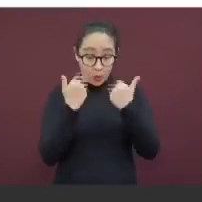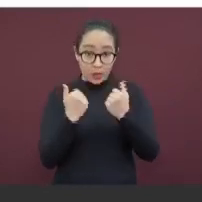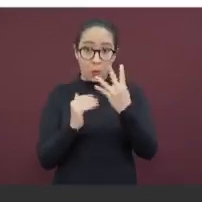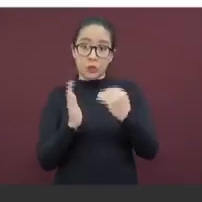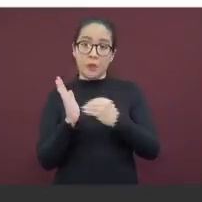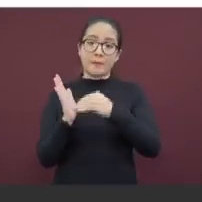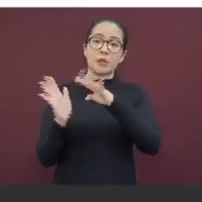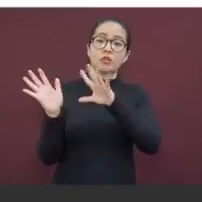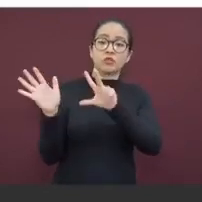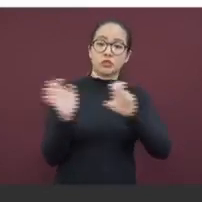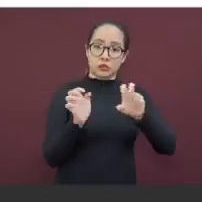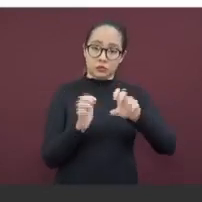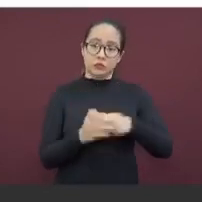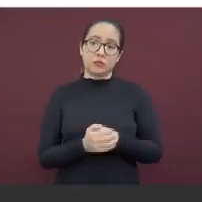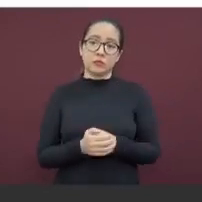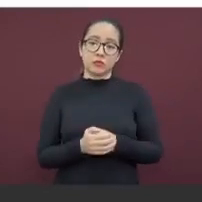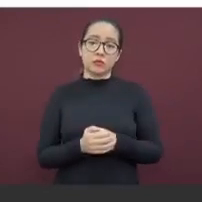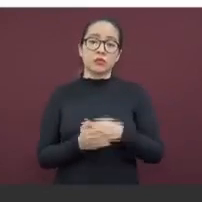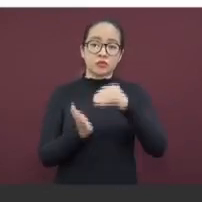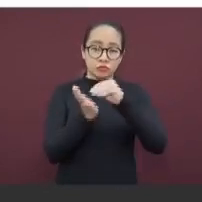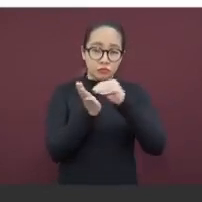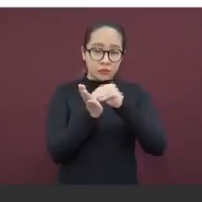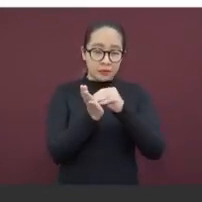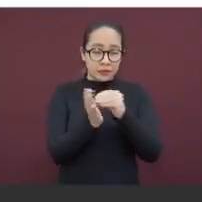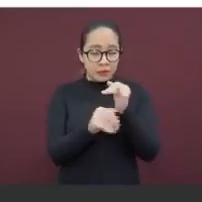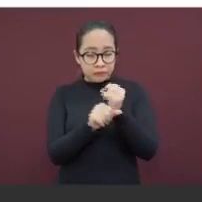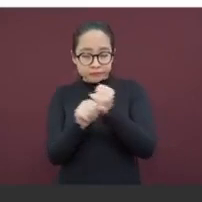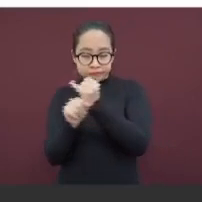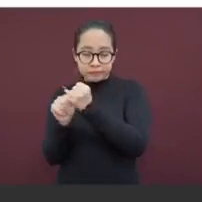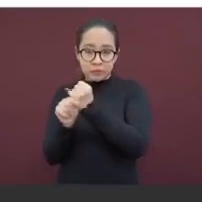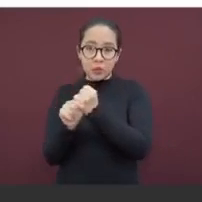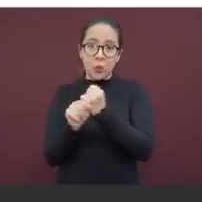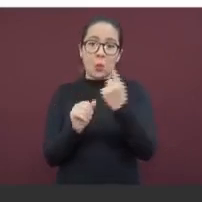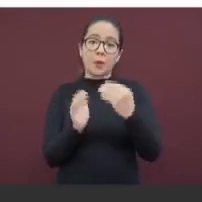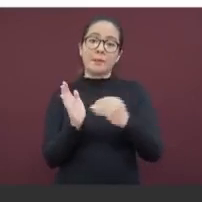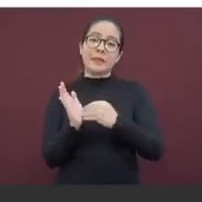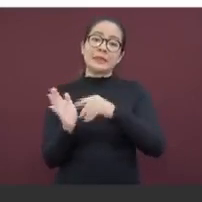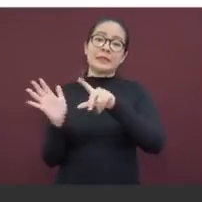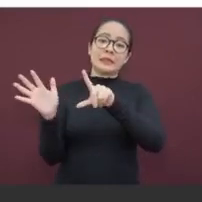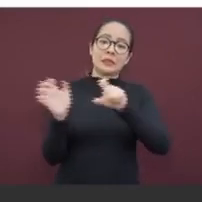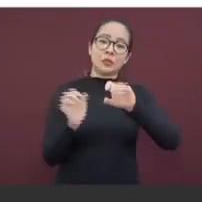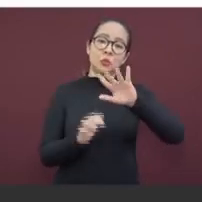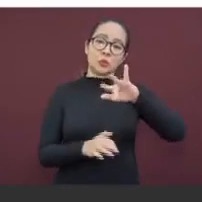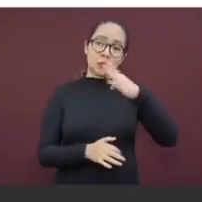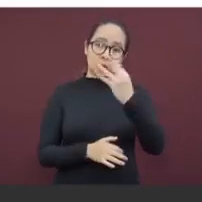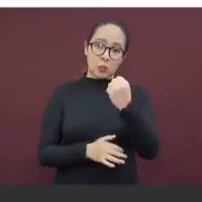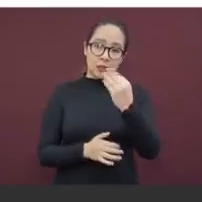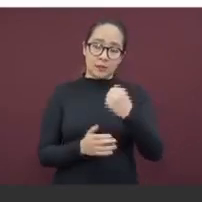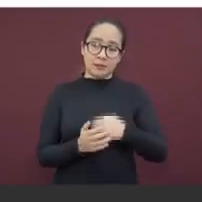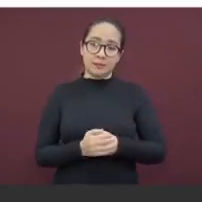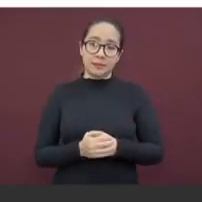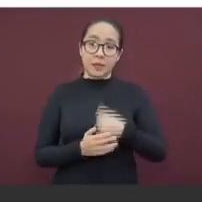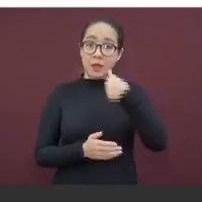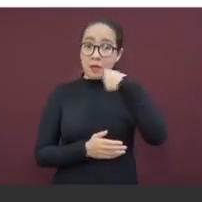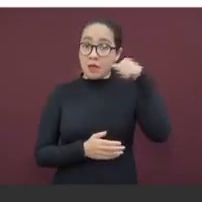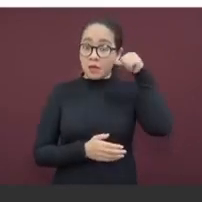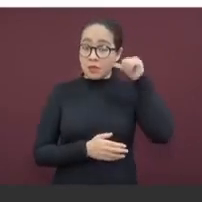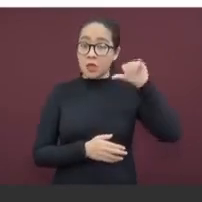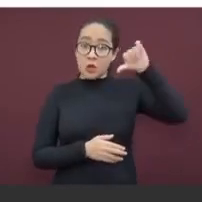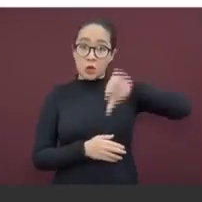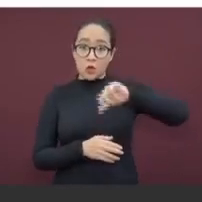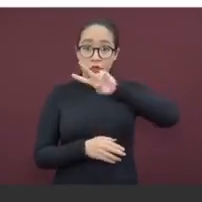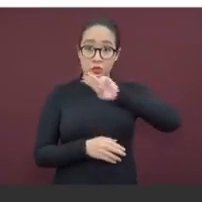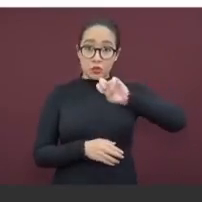4800 se encuentran en investigación mil 759 con 263